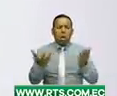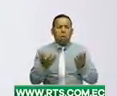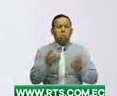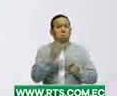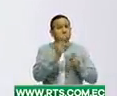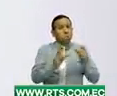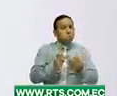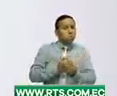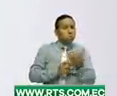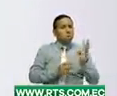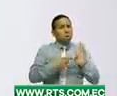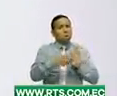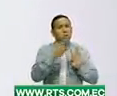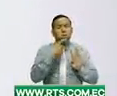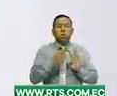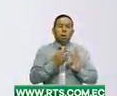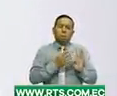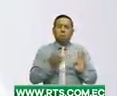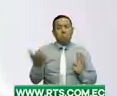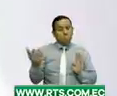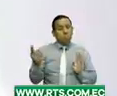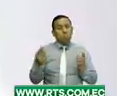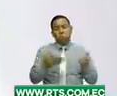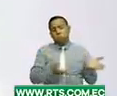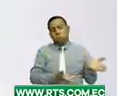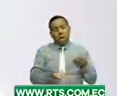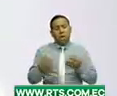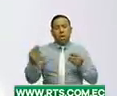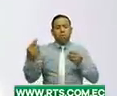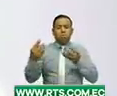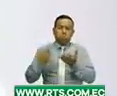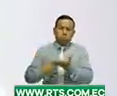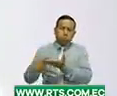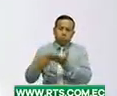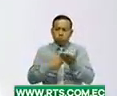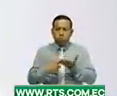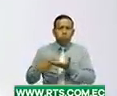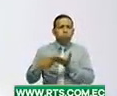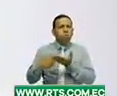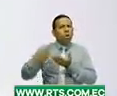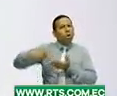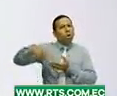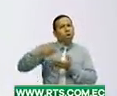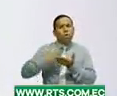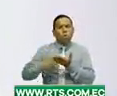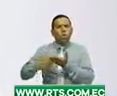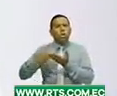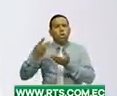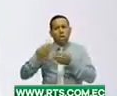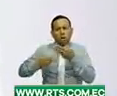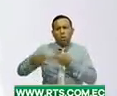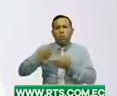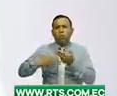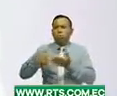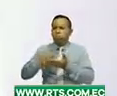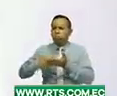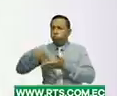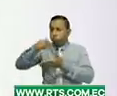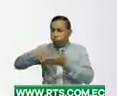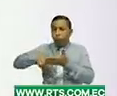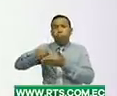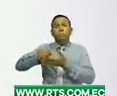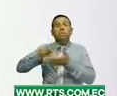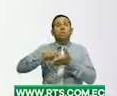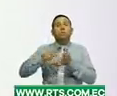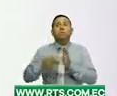de carrera, les dicen vayan a negociar con la contraparte. Y ellos hacen una negociación altamente técnica. Y ellos tienen éxito en la negociación porque logran bajar